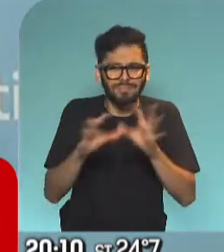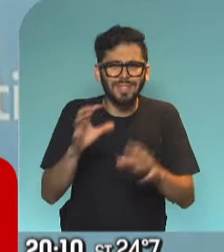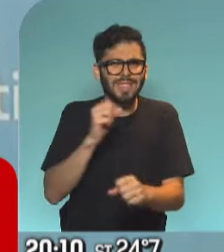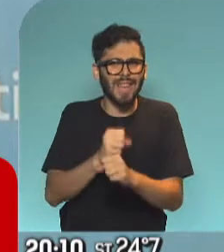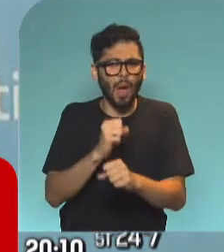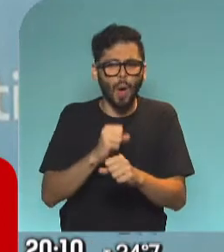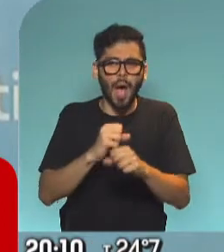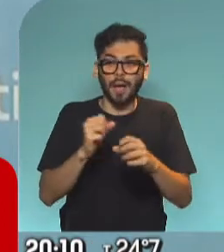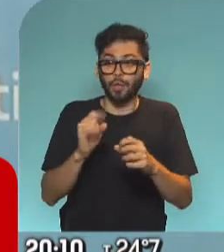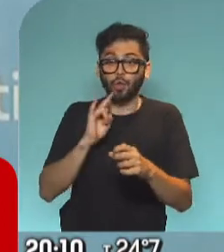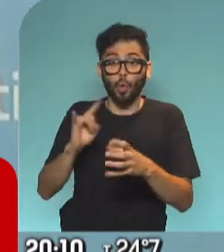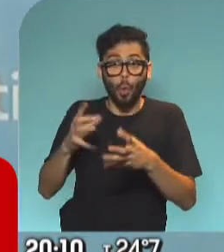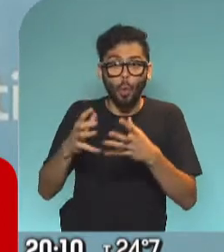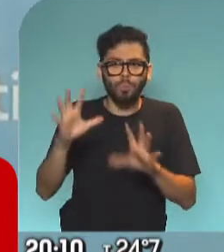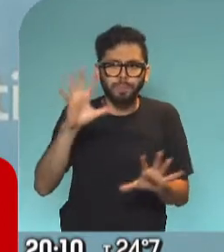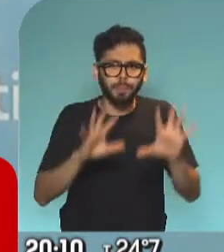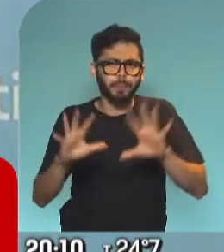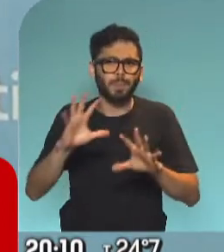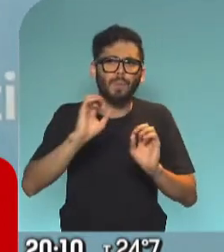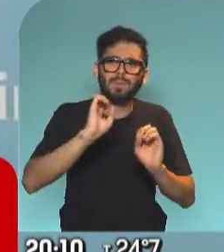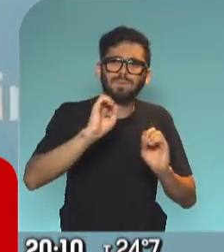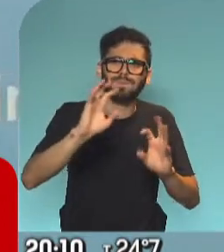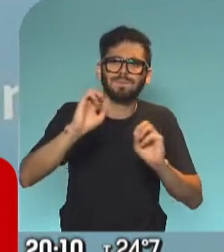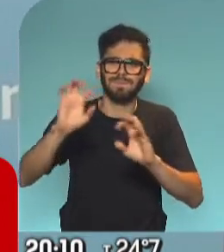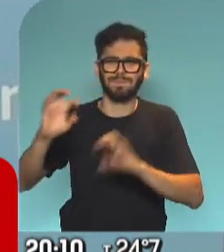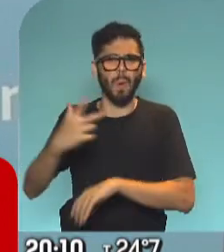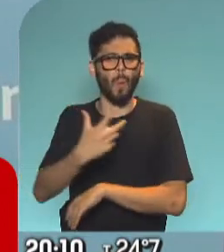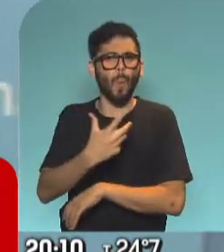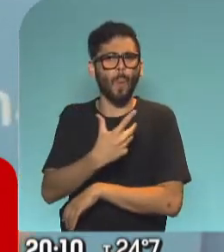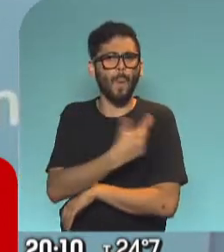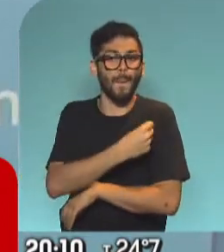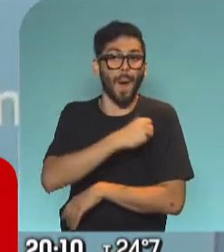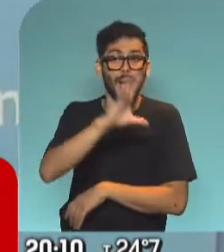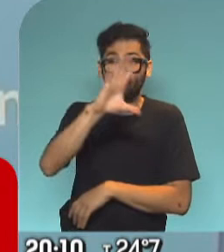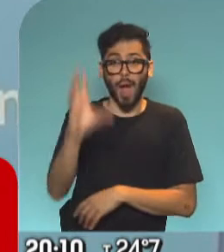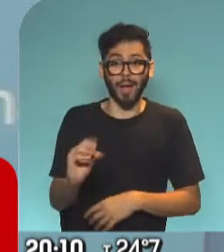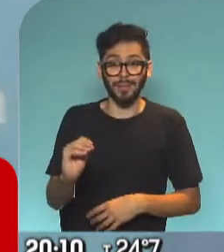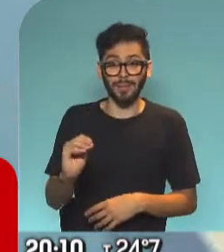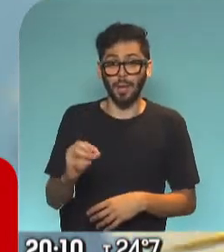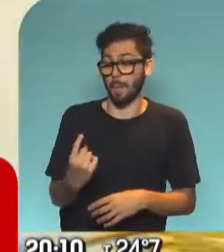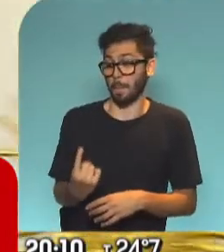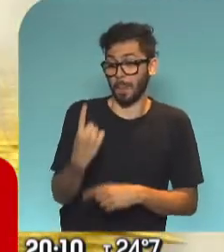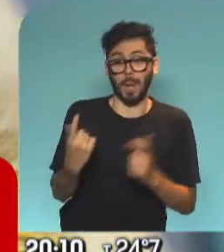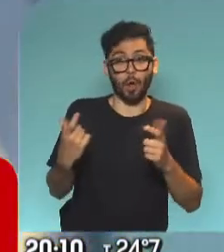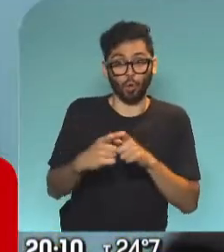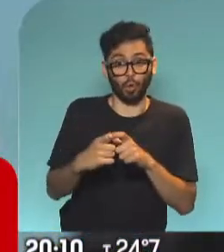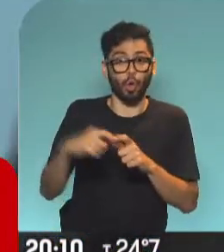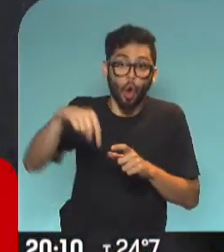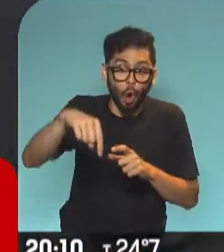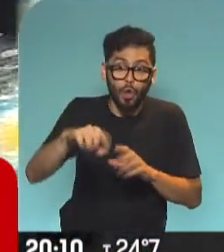de distribución de las vacunas que en esta primera reunión que tuvieron hoy,